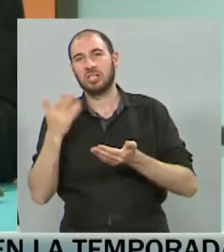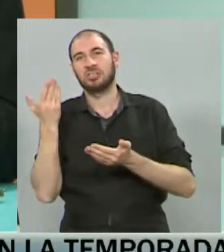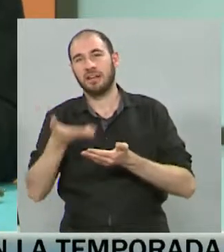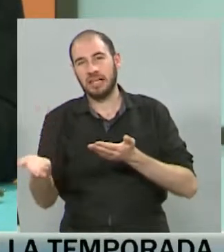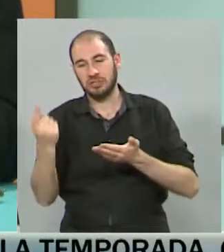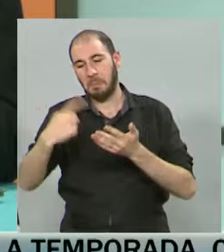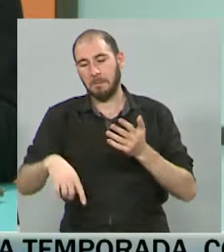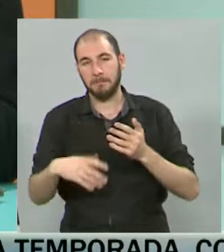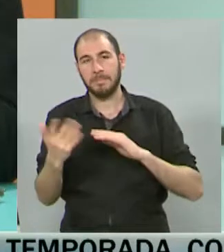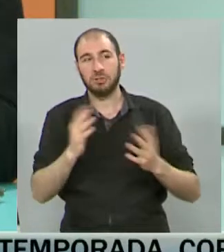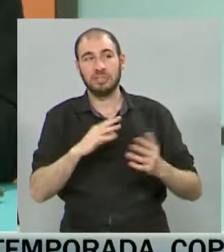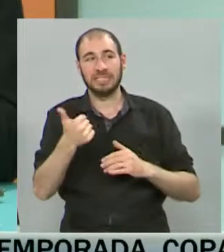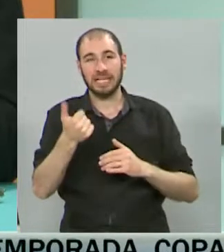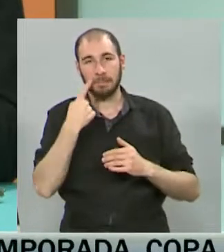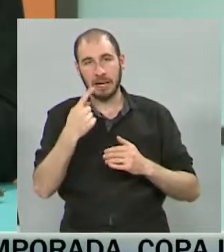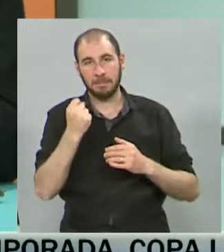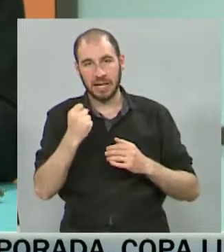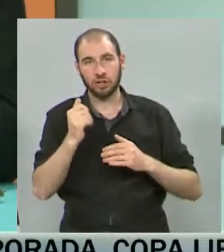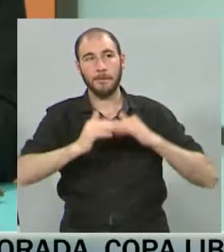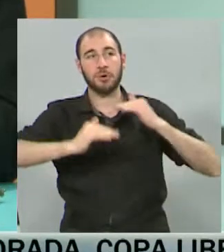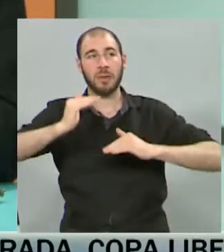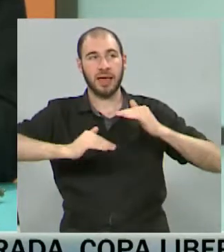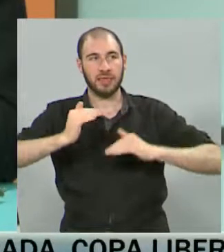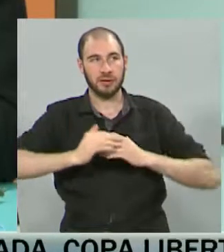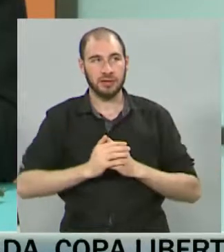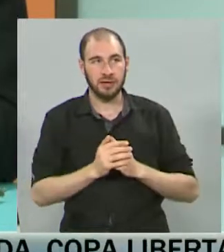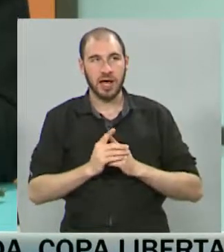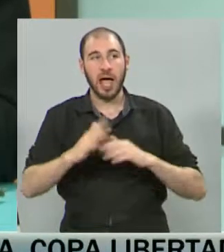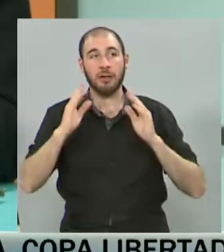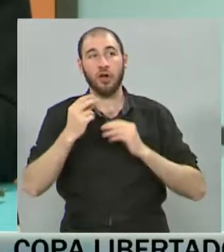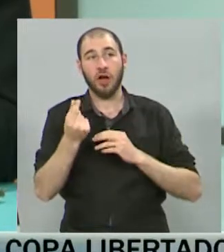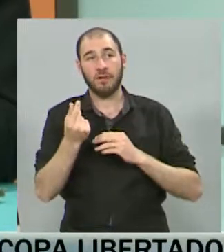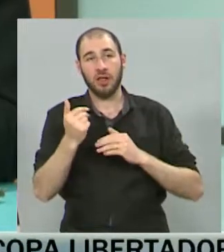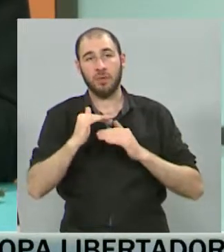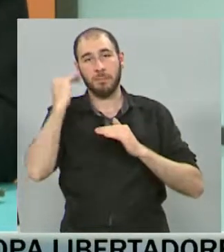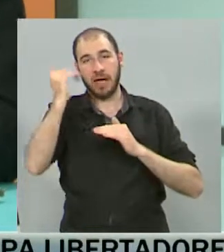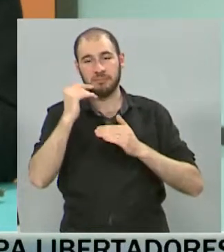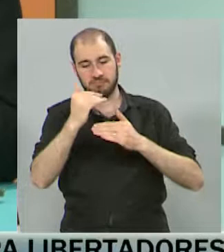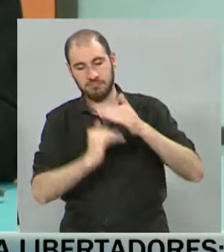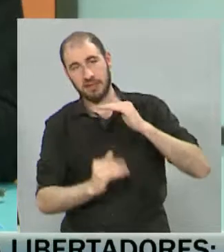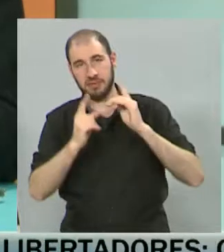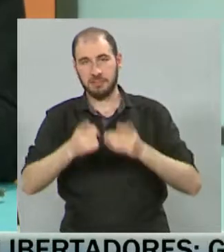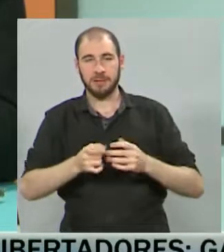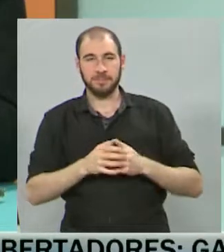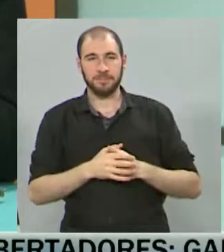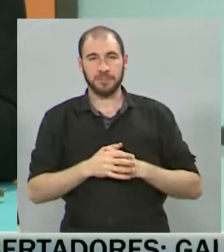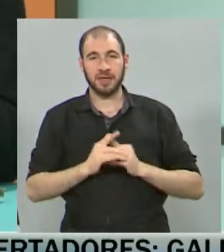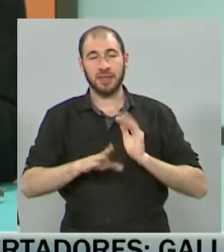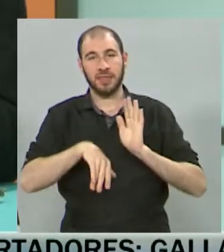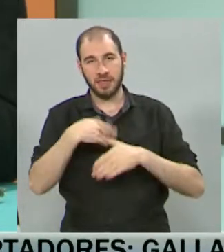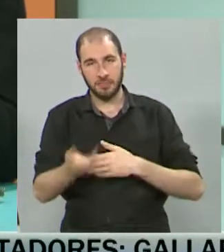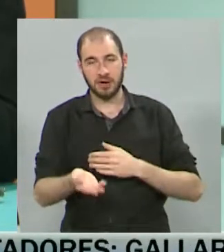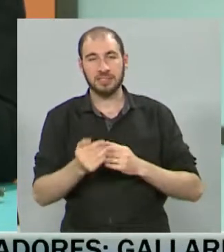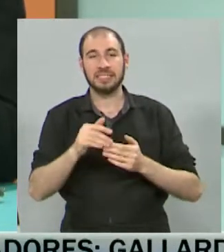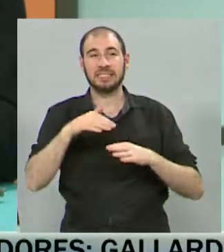cual estaríamos hablando cerca de los 6.000 pesos en promedio. Probablemente hayan valores un poquito por arriba y un poquito por abajo. Seguro. Después, si hablamos